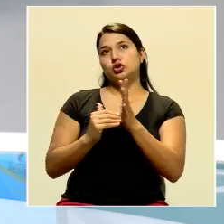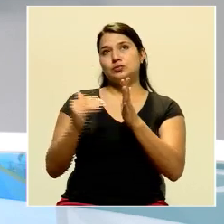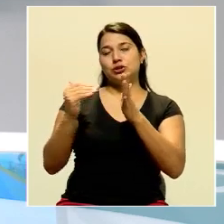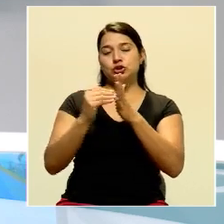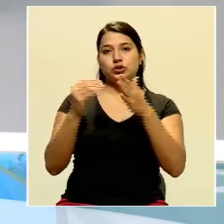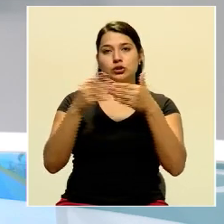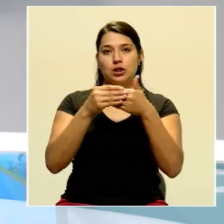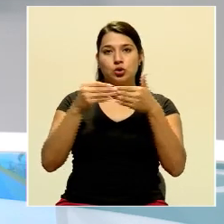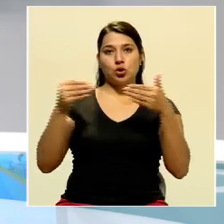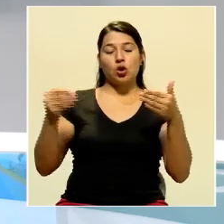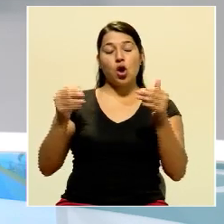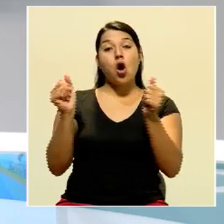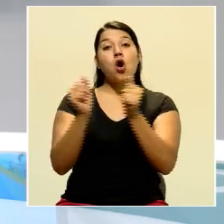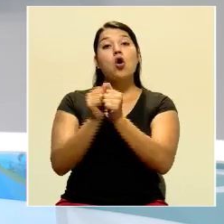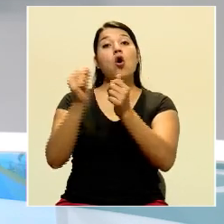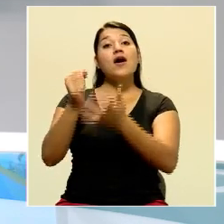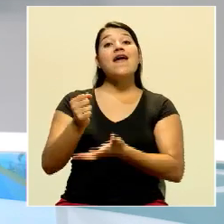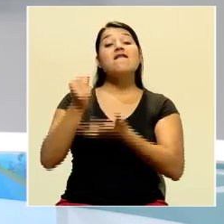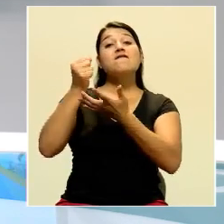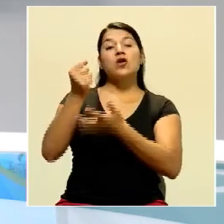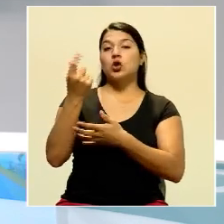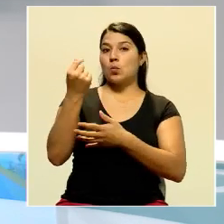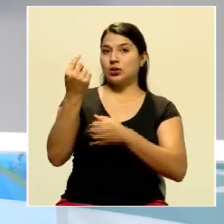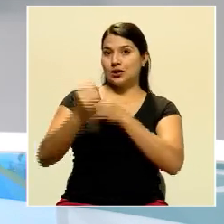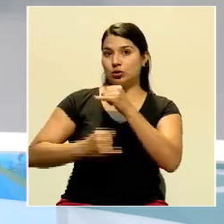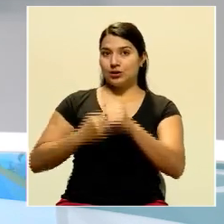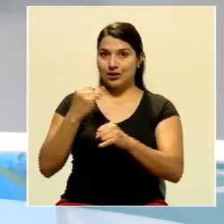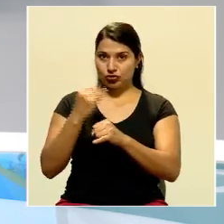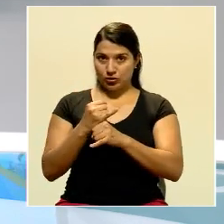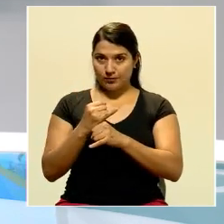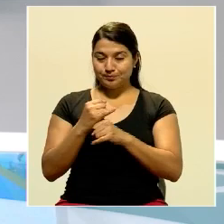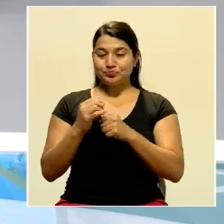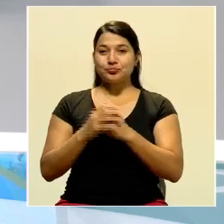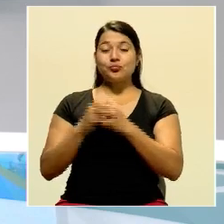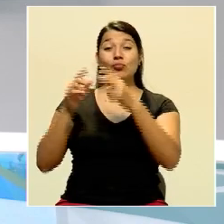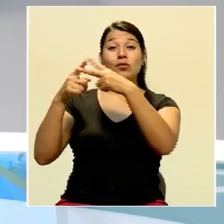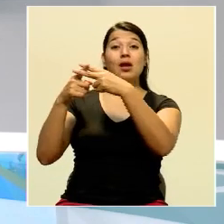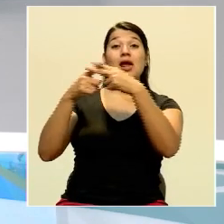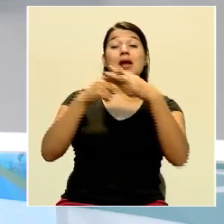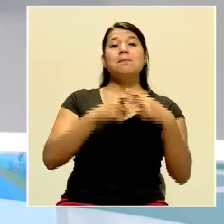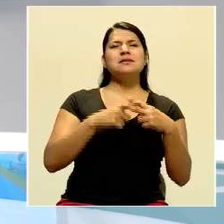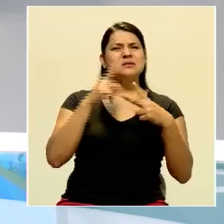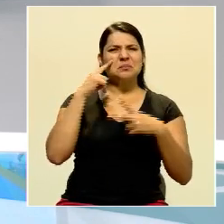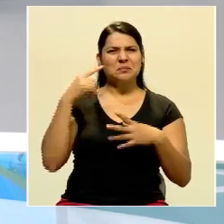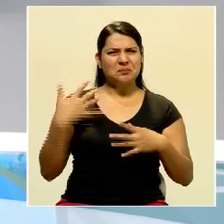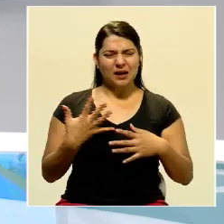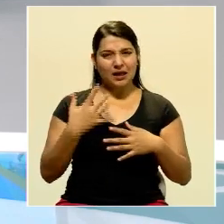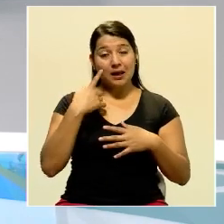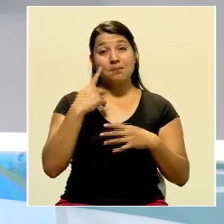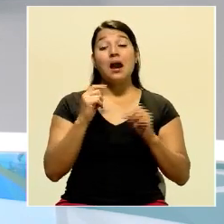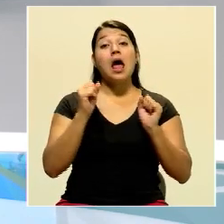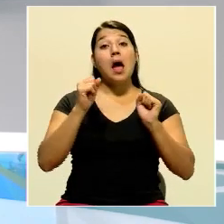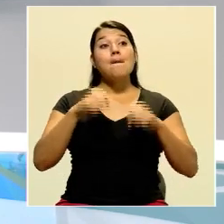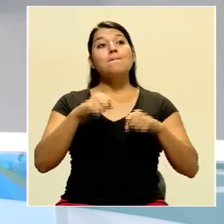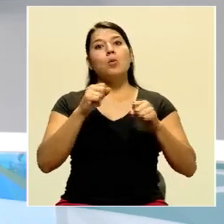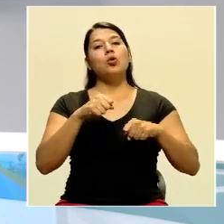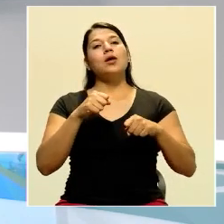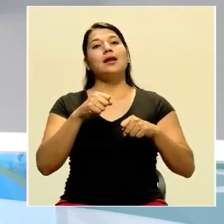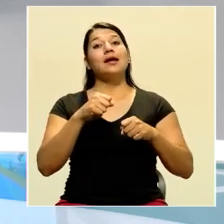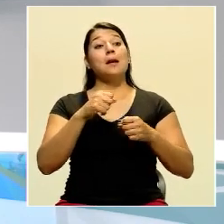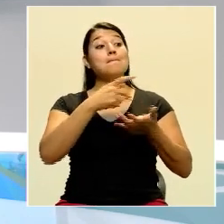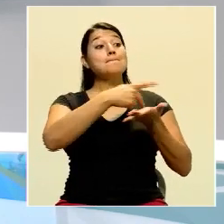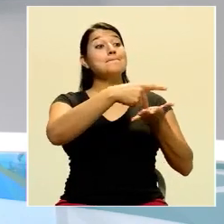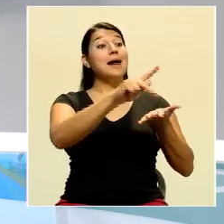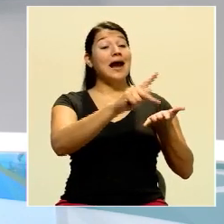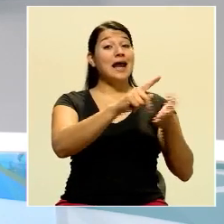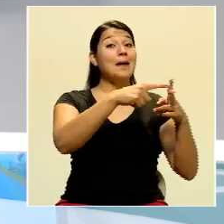de dólares con el Fondo Monetario Internacional. El préstamo servirá para reemplazar deuda cara